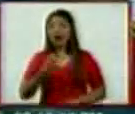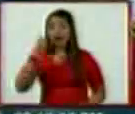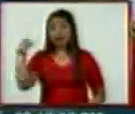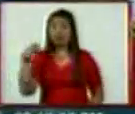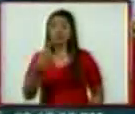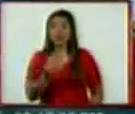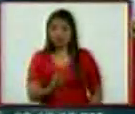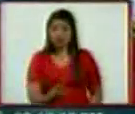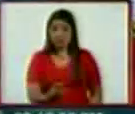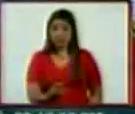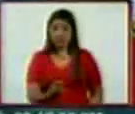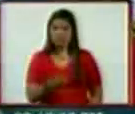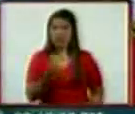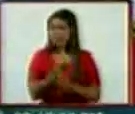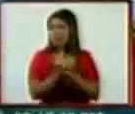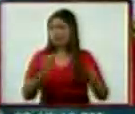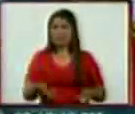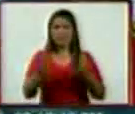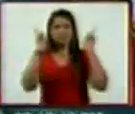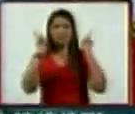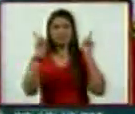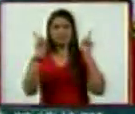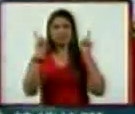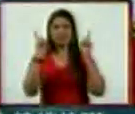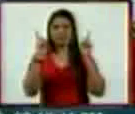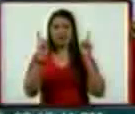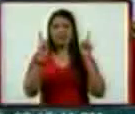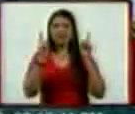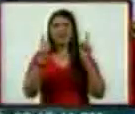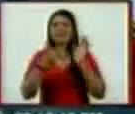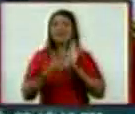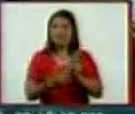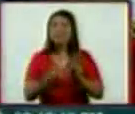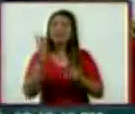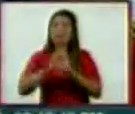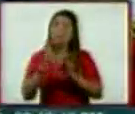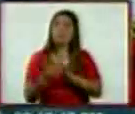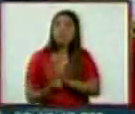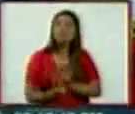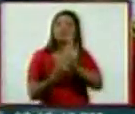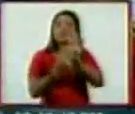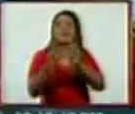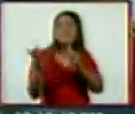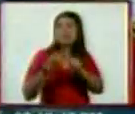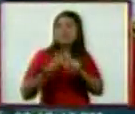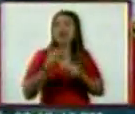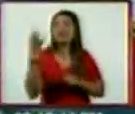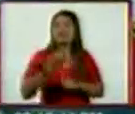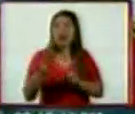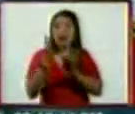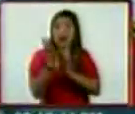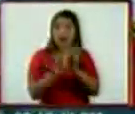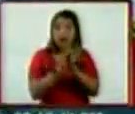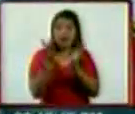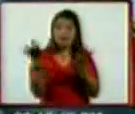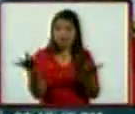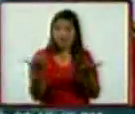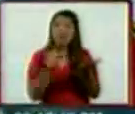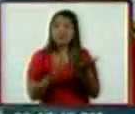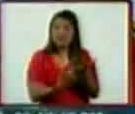instalación, no podemos permitir que muera la verdad. La verdad siempre por delante, y dice la Biblia, la verdad nos hará libres. Bueno, eso